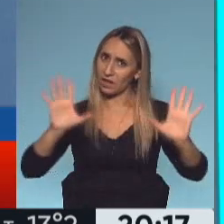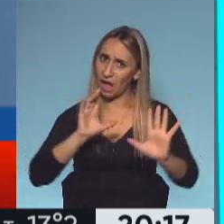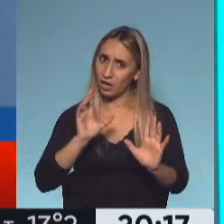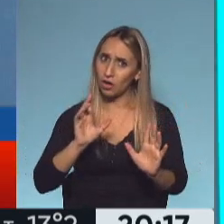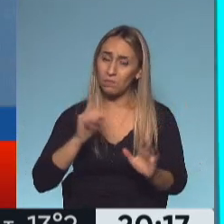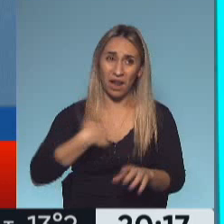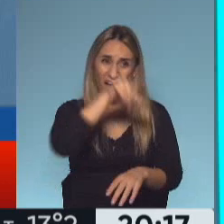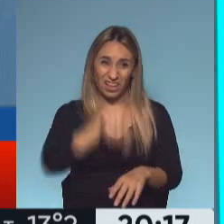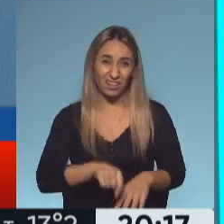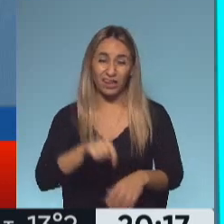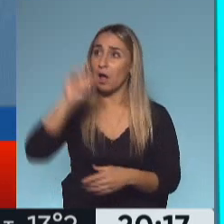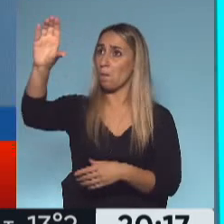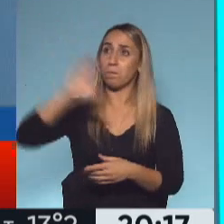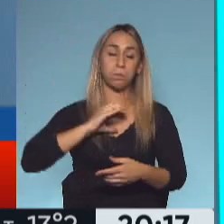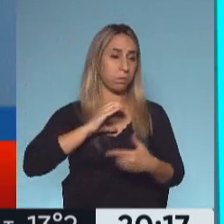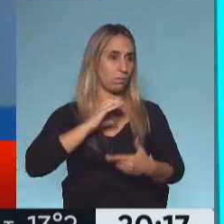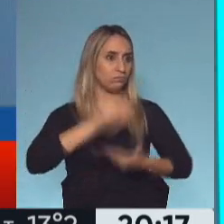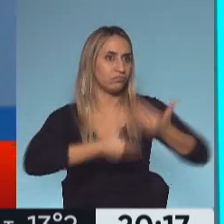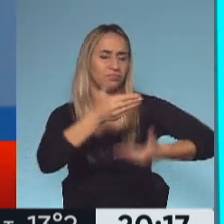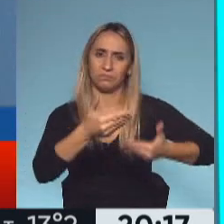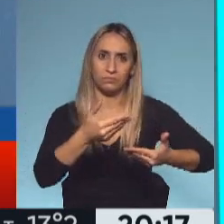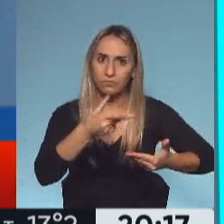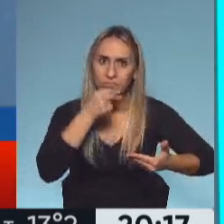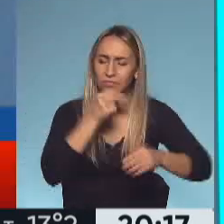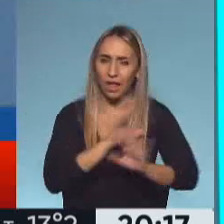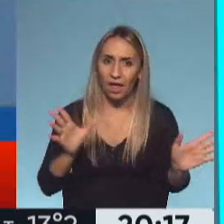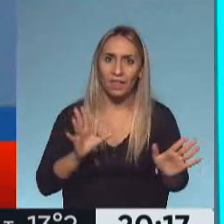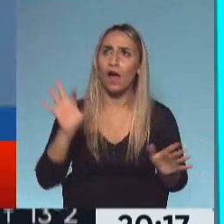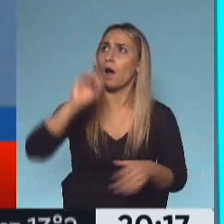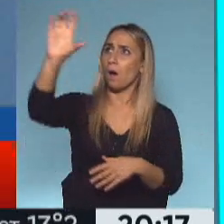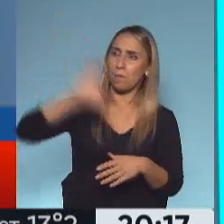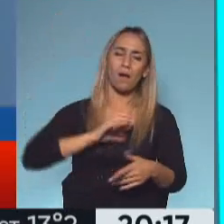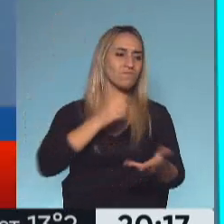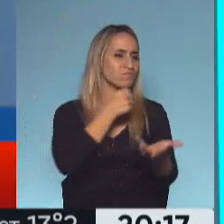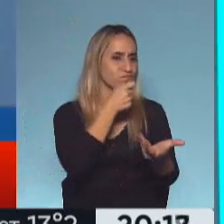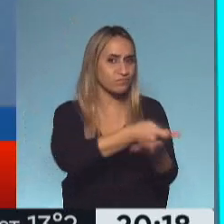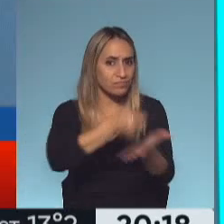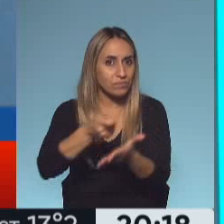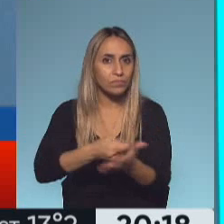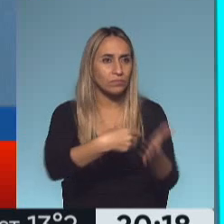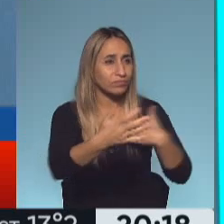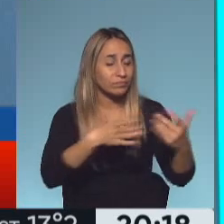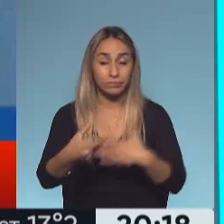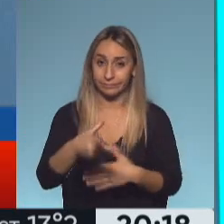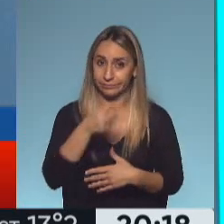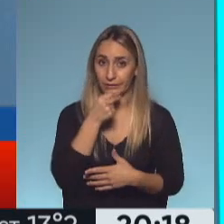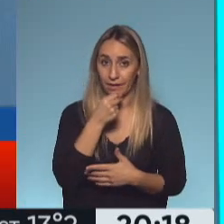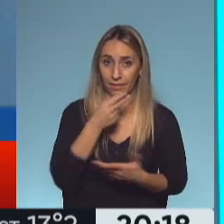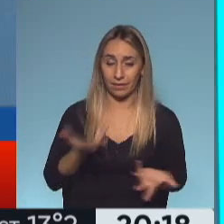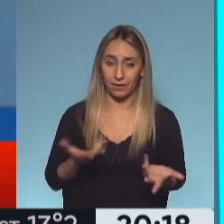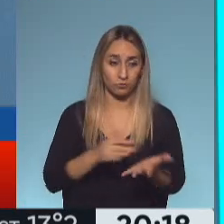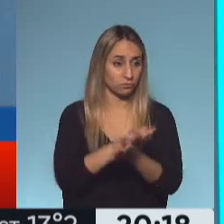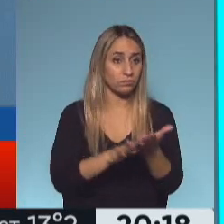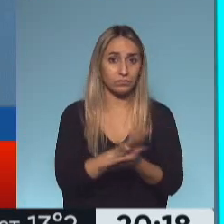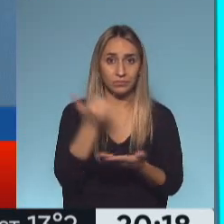para nada. El país con esto no se desarrolló, no generó infraestructuras, no solucionó ninguno de sus problemas macroeconómicos. Bueno, entonces